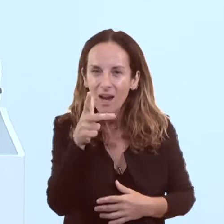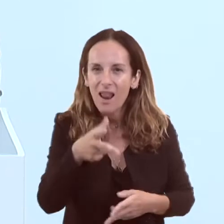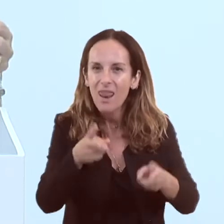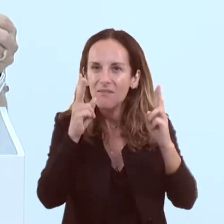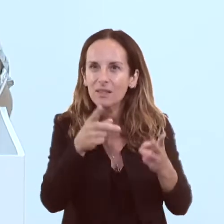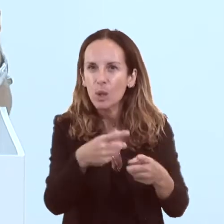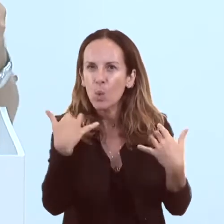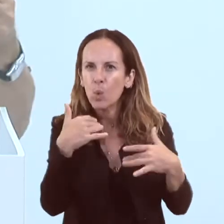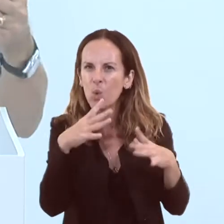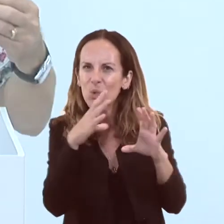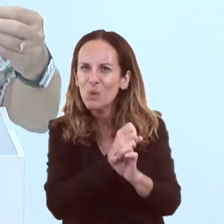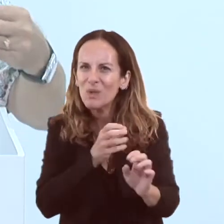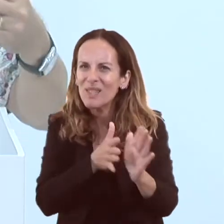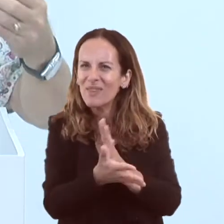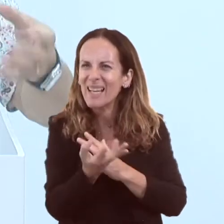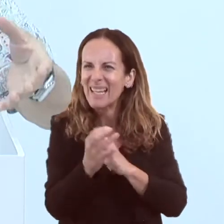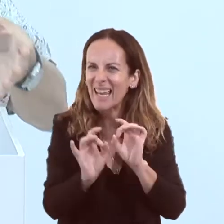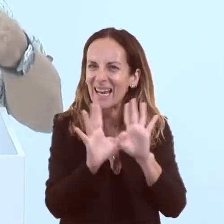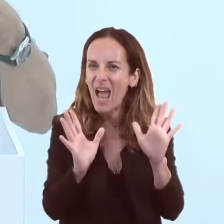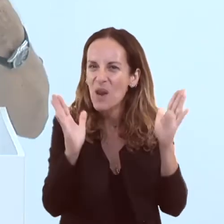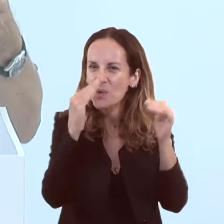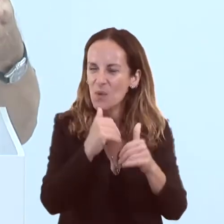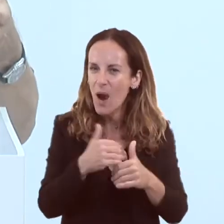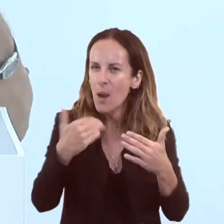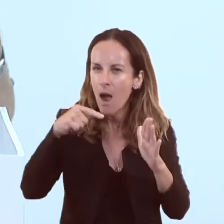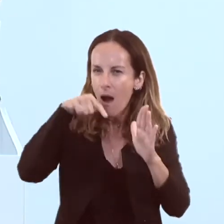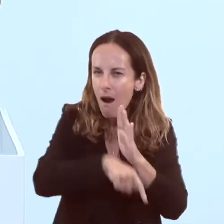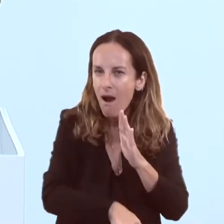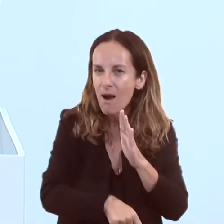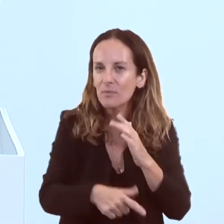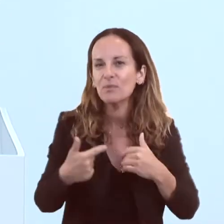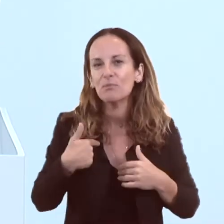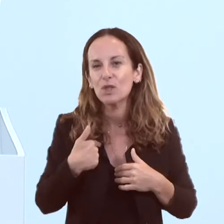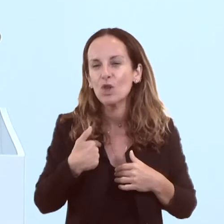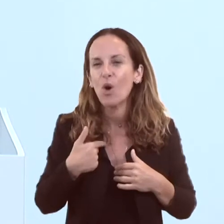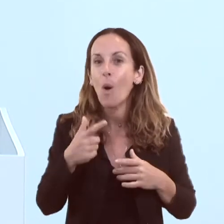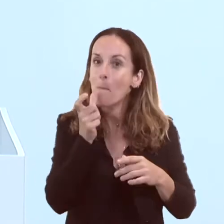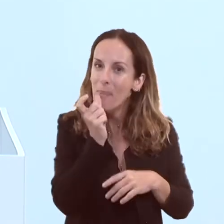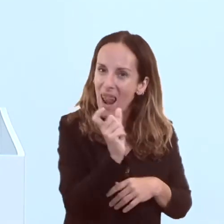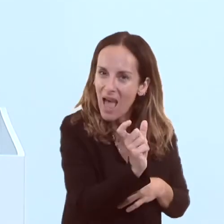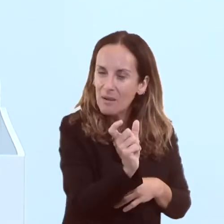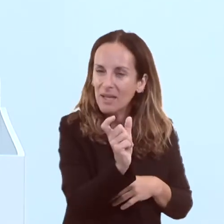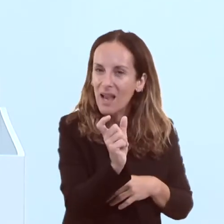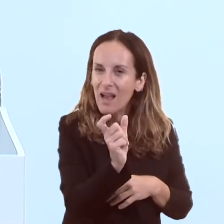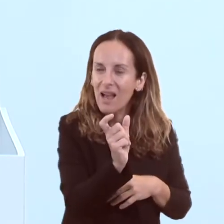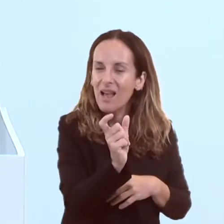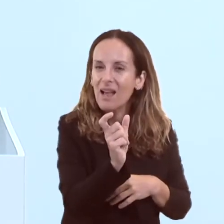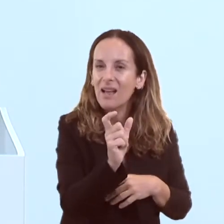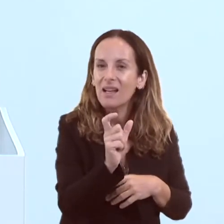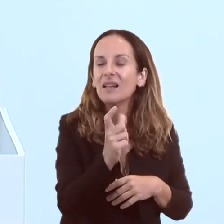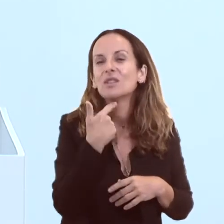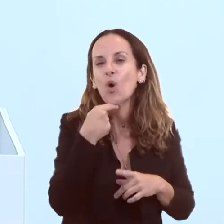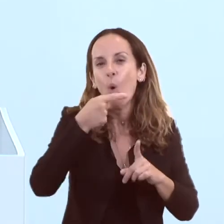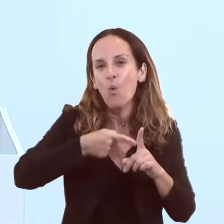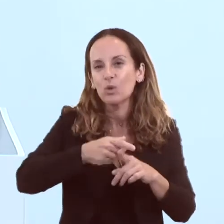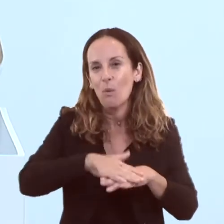que necesariamente tiene una Hondura una profundidad de un misterio que todavía permite